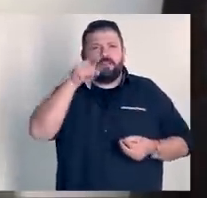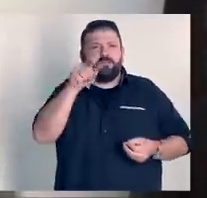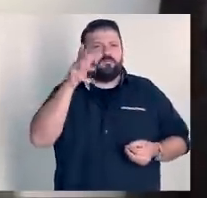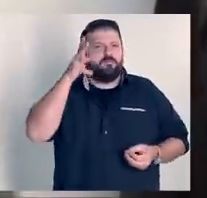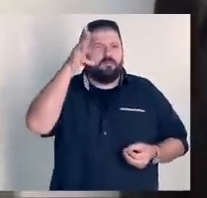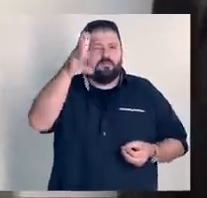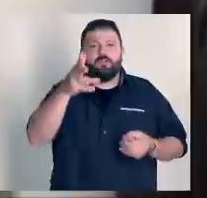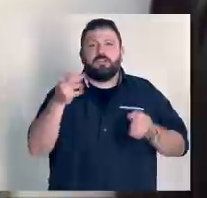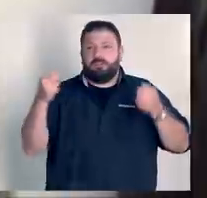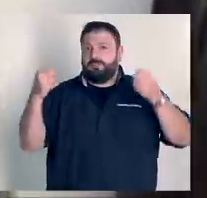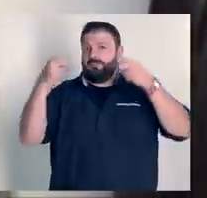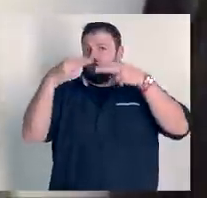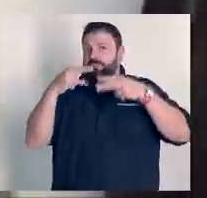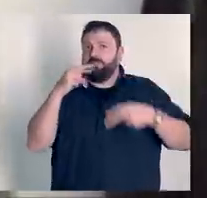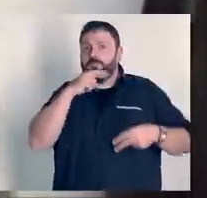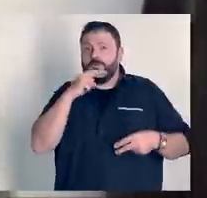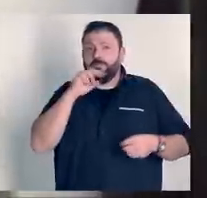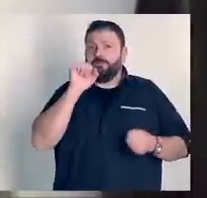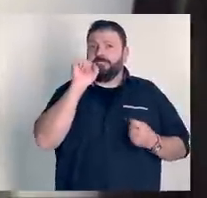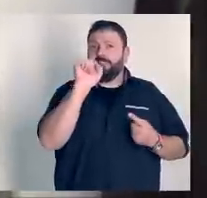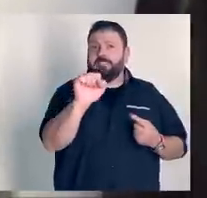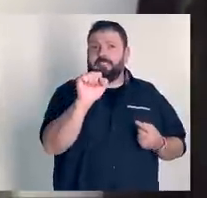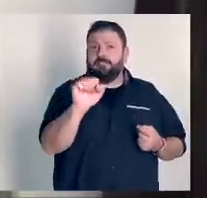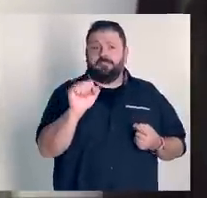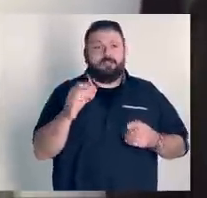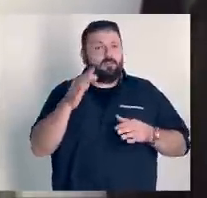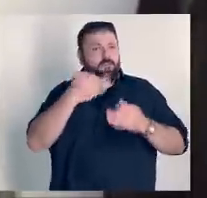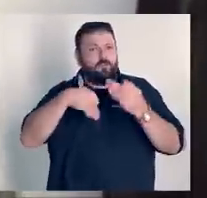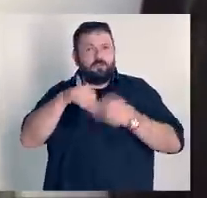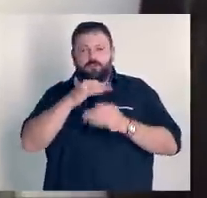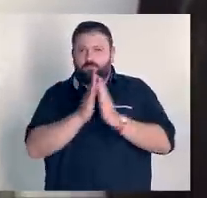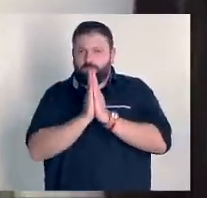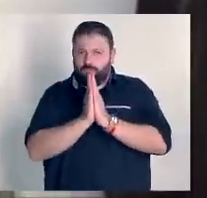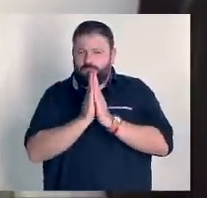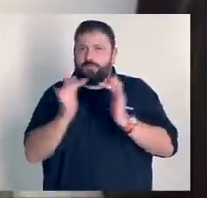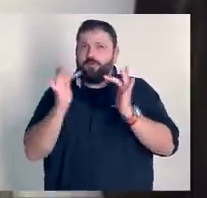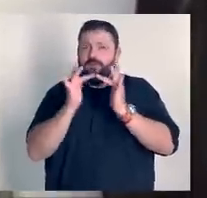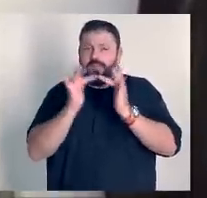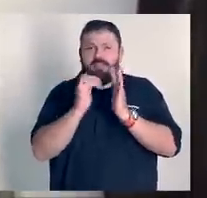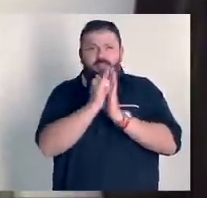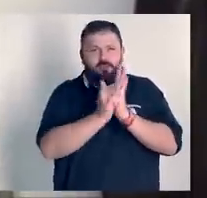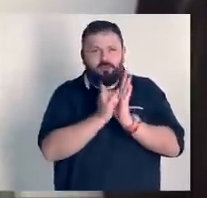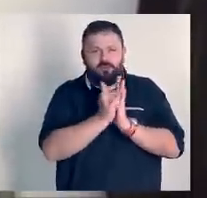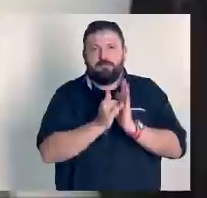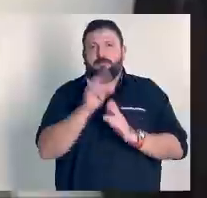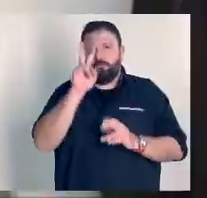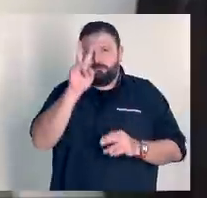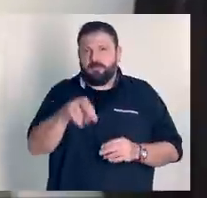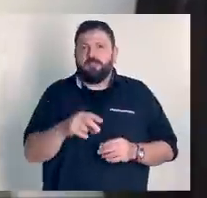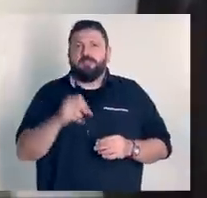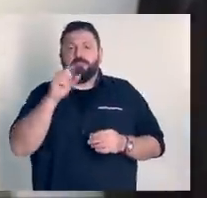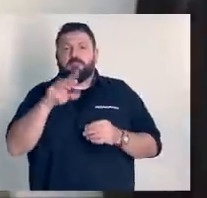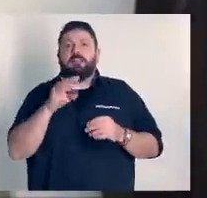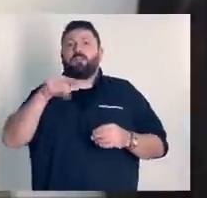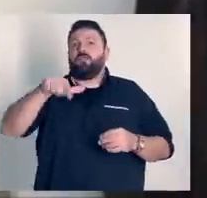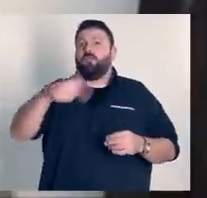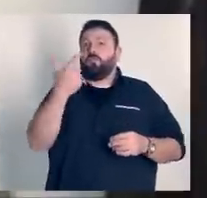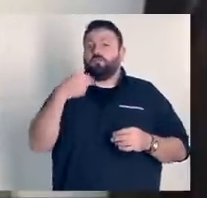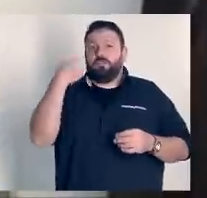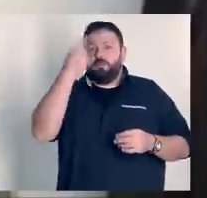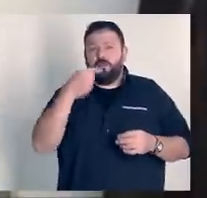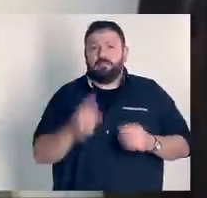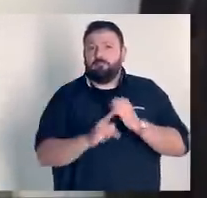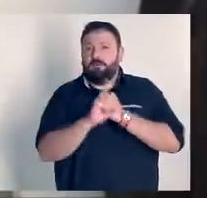veo muy pronto este sábado, en todos conectados en esto que va a ser increíble. Maratón de 12 horas, Cristo crece de